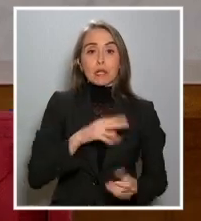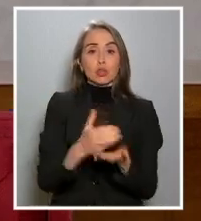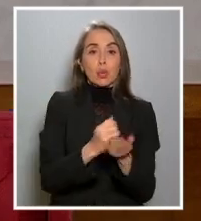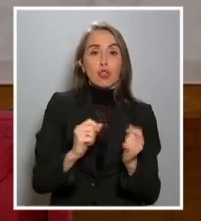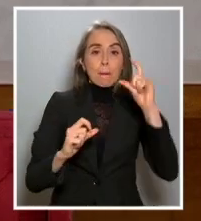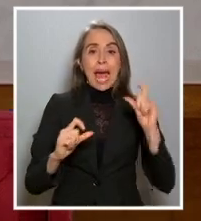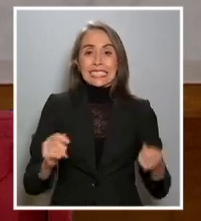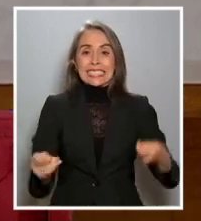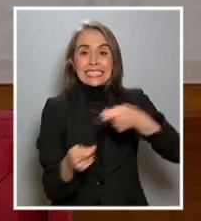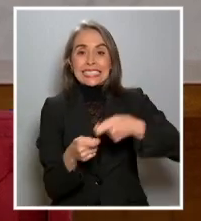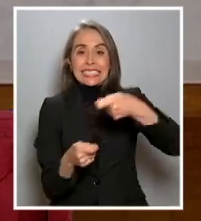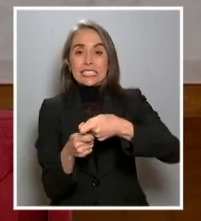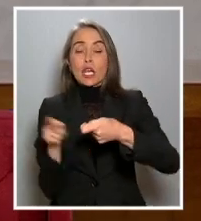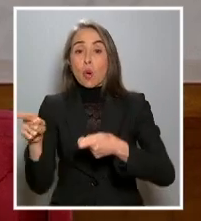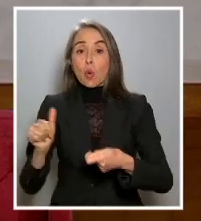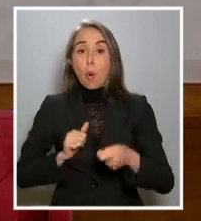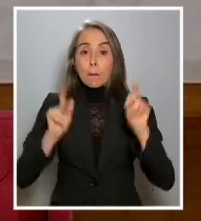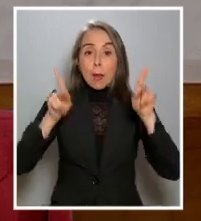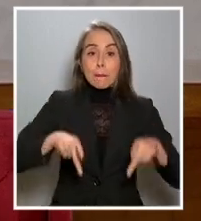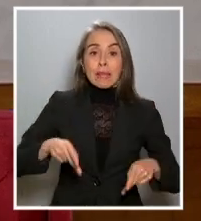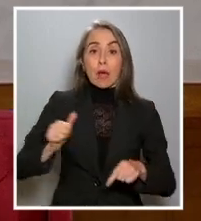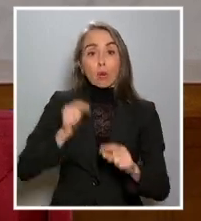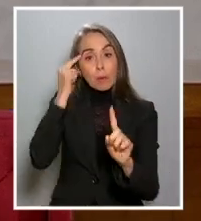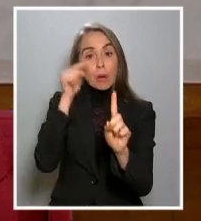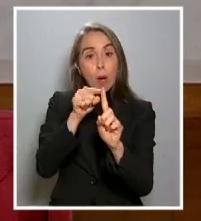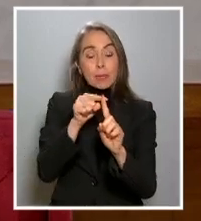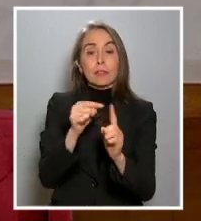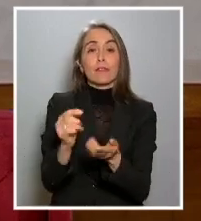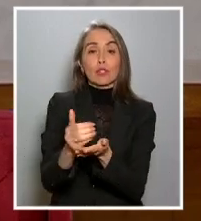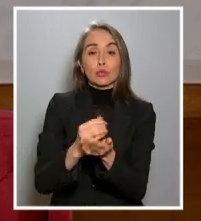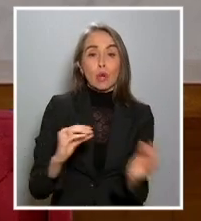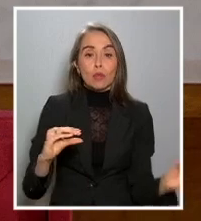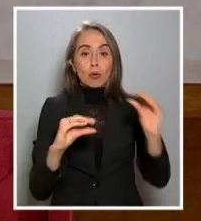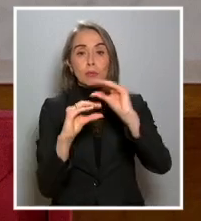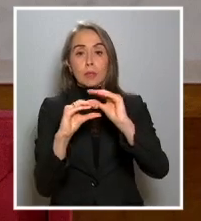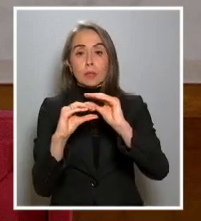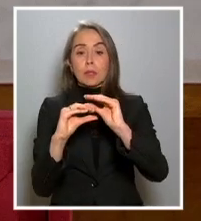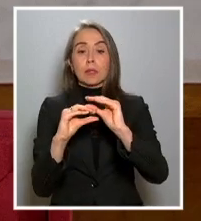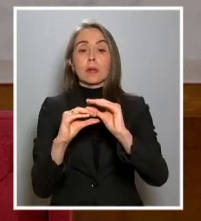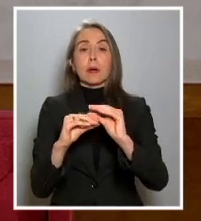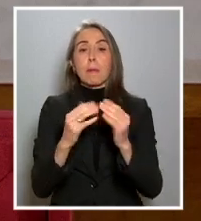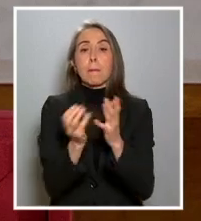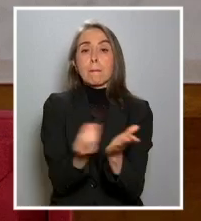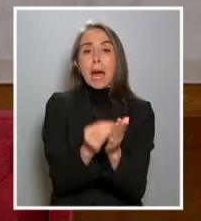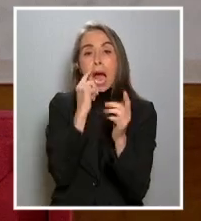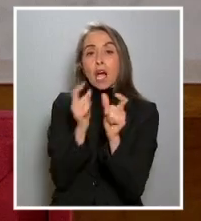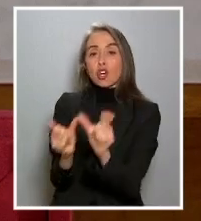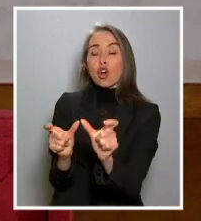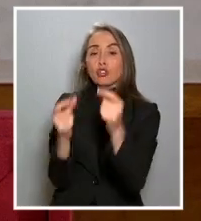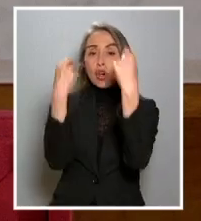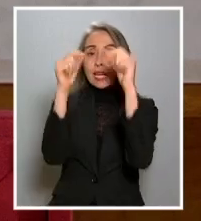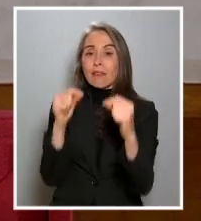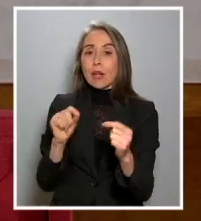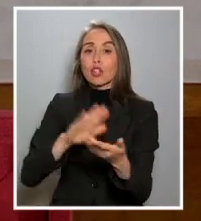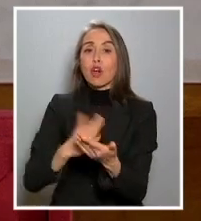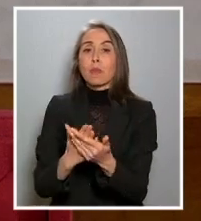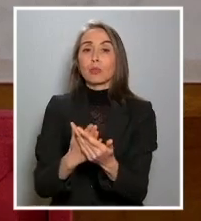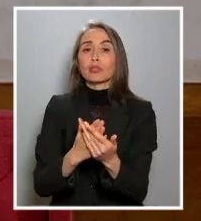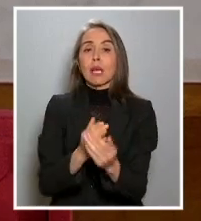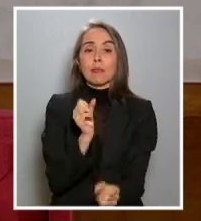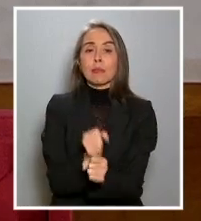reconozca el cumplimiento de metas y objetivos y permita establecer y fortalecer los mecanismos de control y evaluaciones de la función